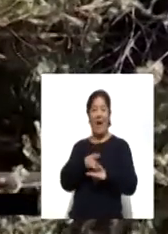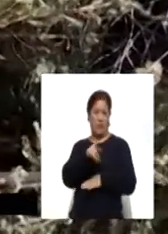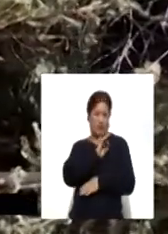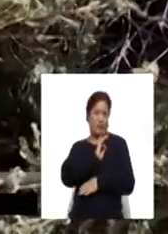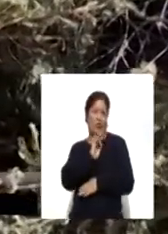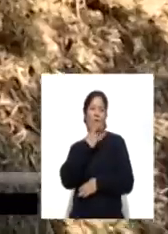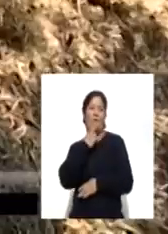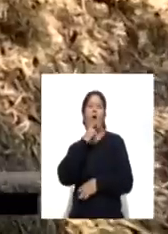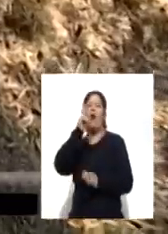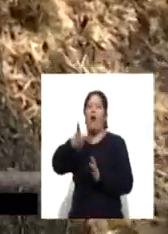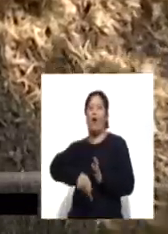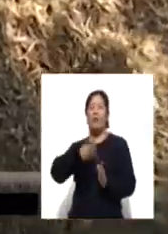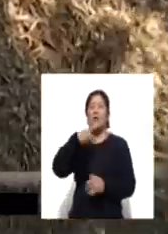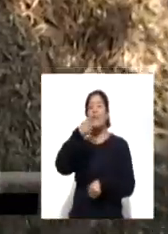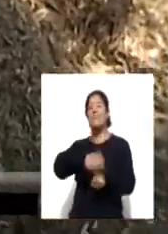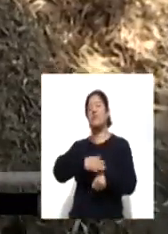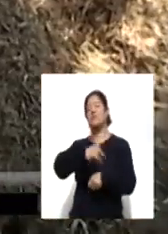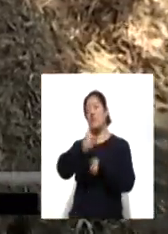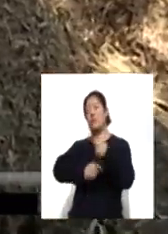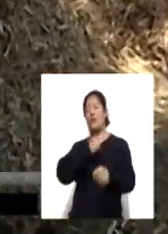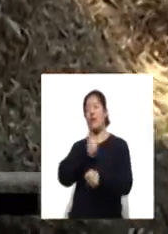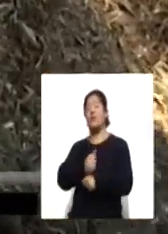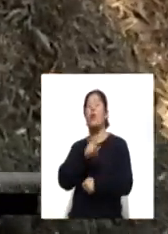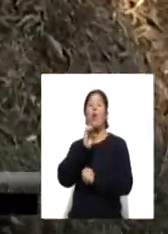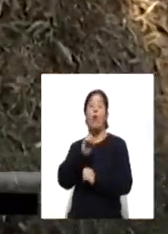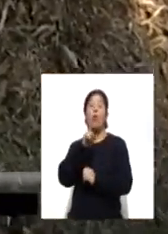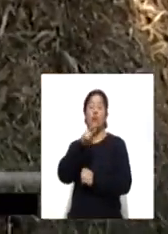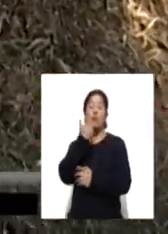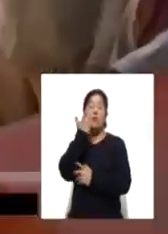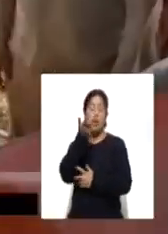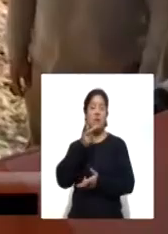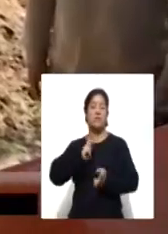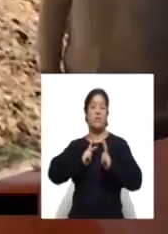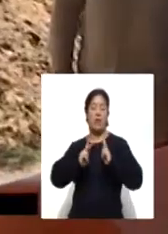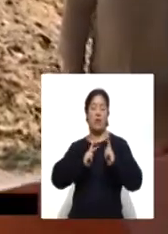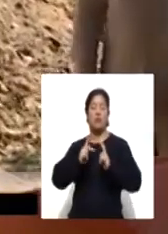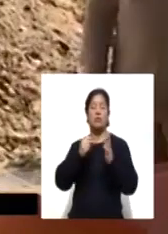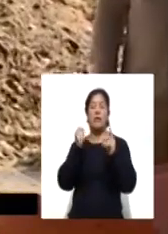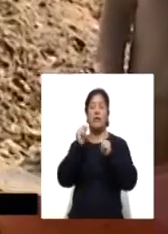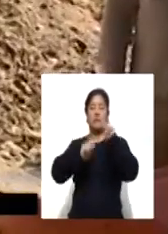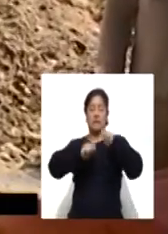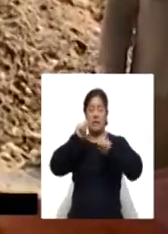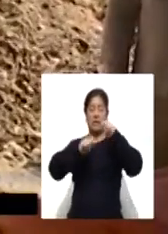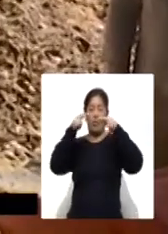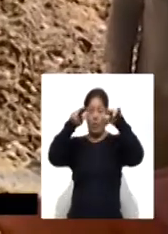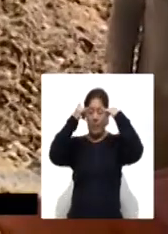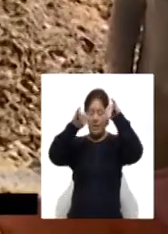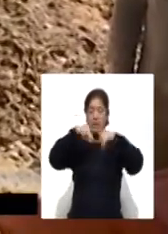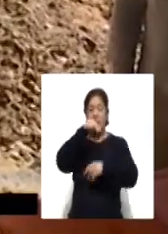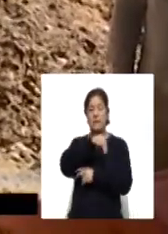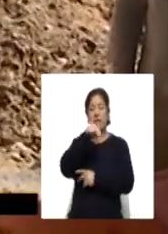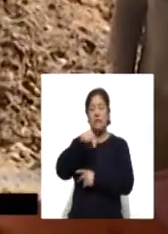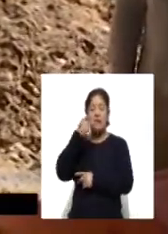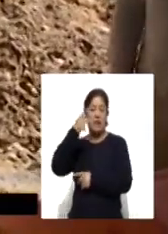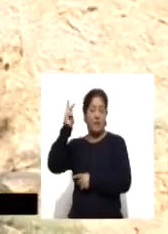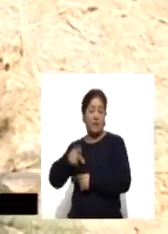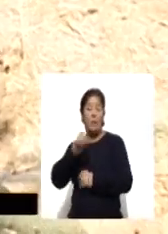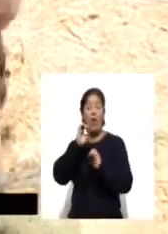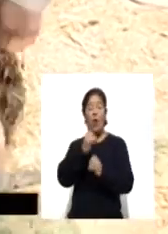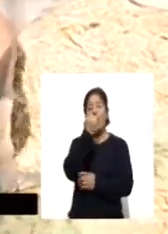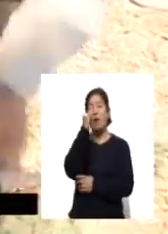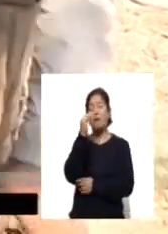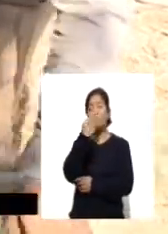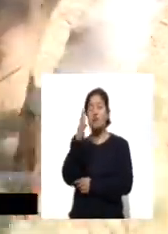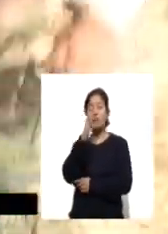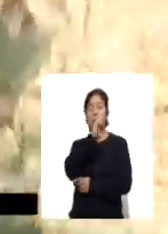de Navidad naturales a los rellenos sanitarios que se encuentran en Panotla, Tetla, Huamantla y Nanacamilpa, o bien al Jardín Botánico